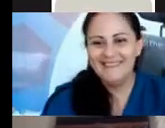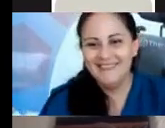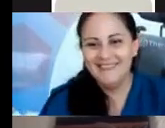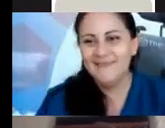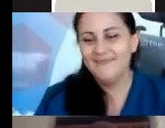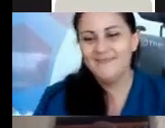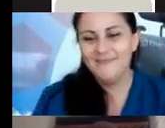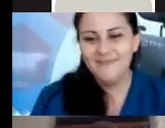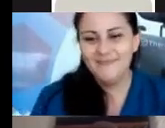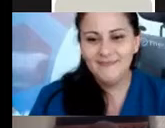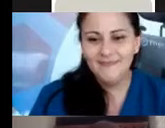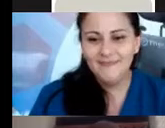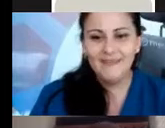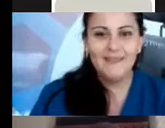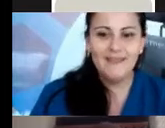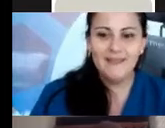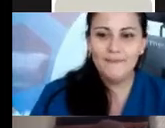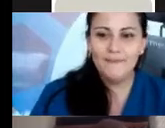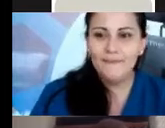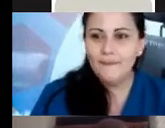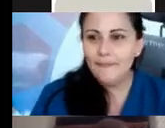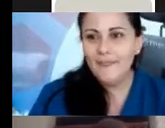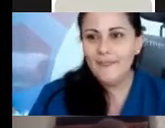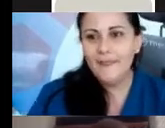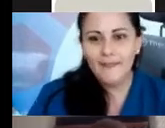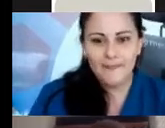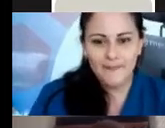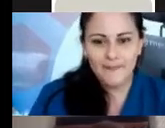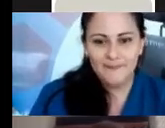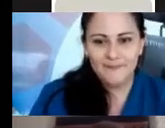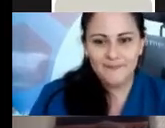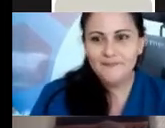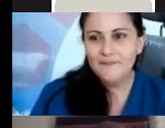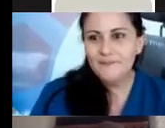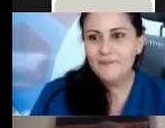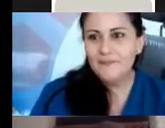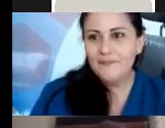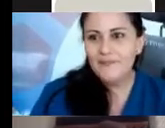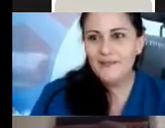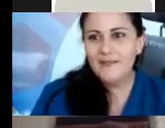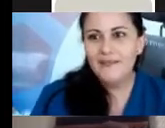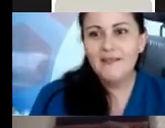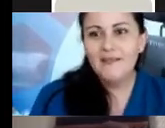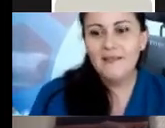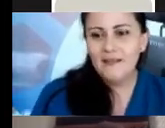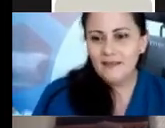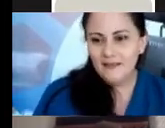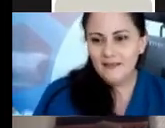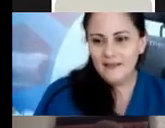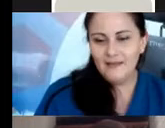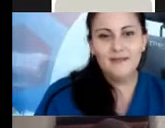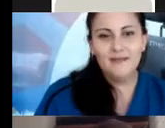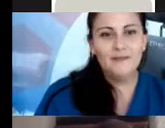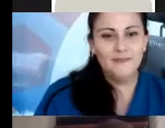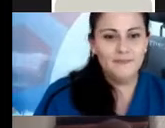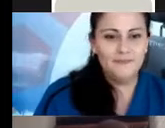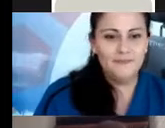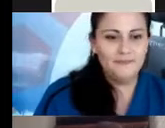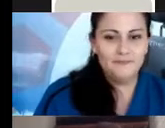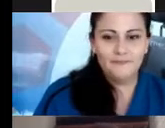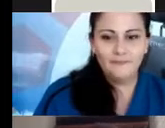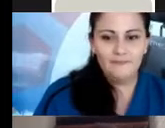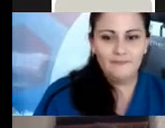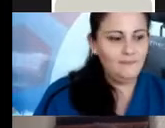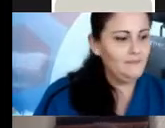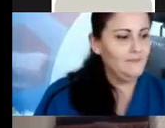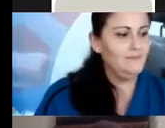todos y por supuesto muchas gracias a Ortopedia Chupis, María Amalia, Mario,